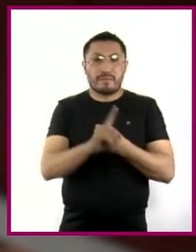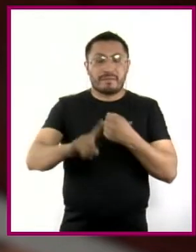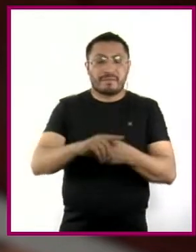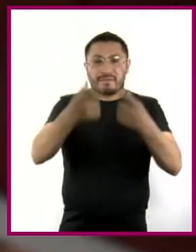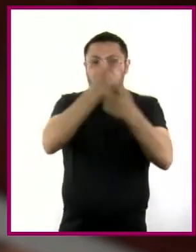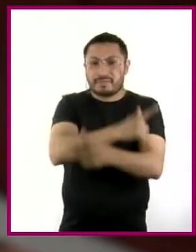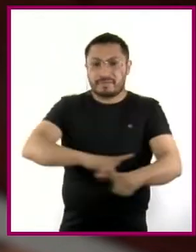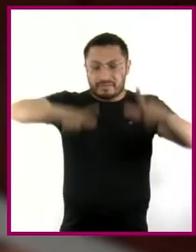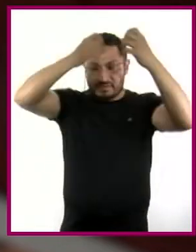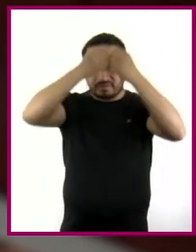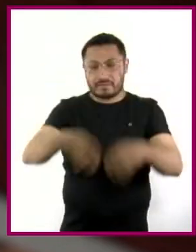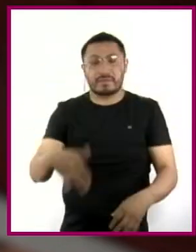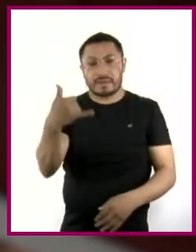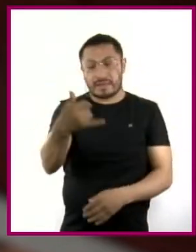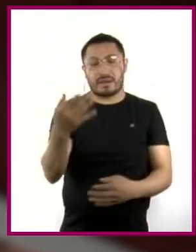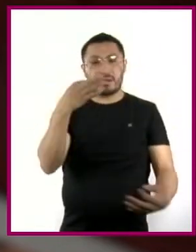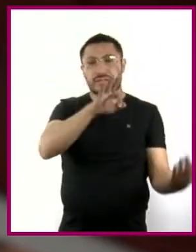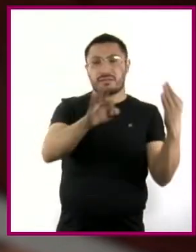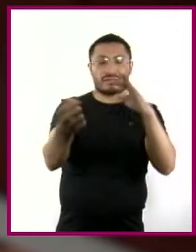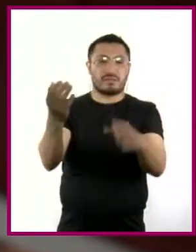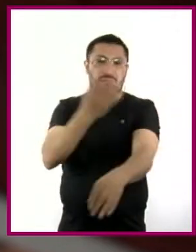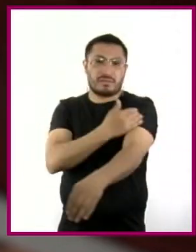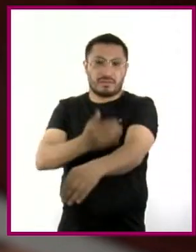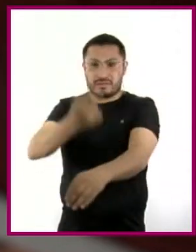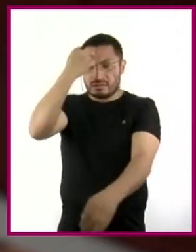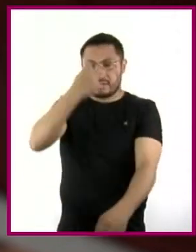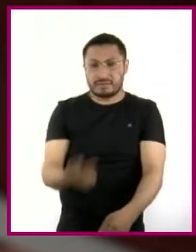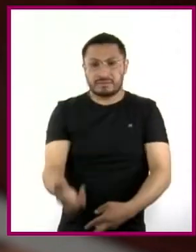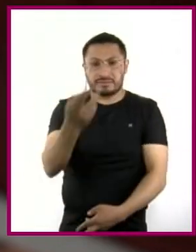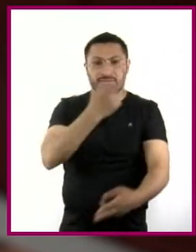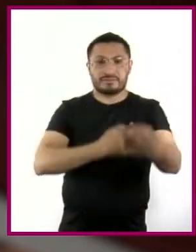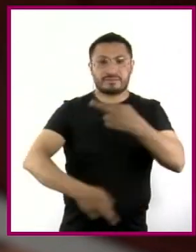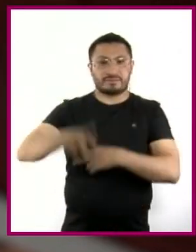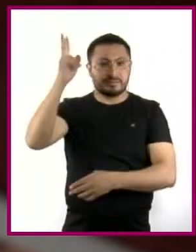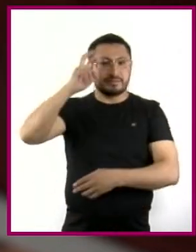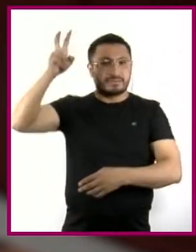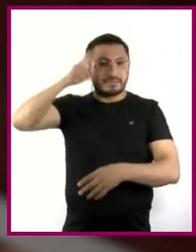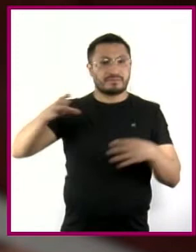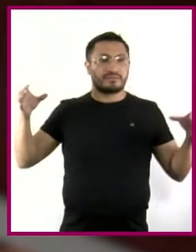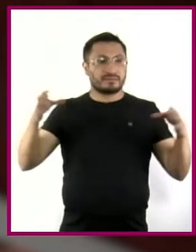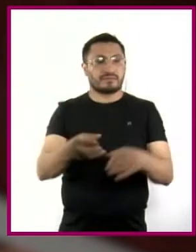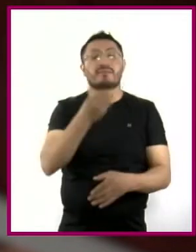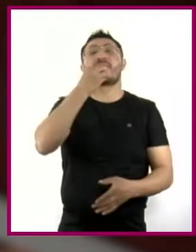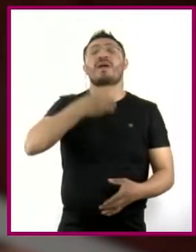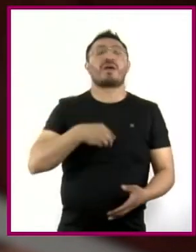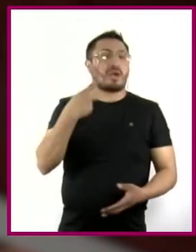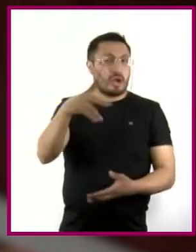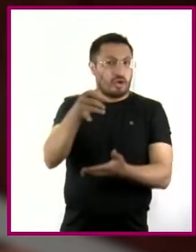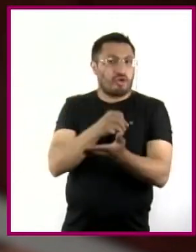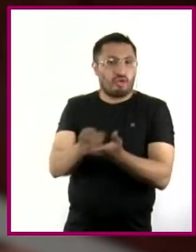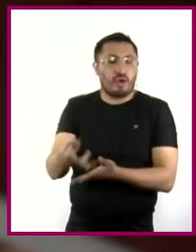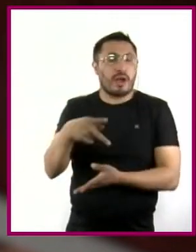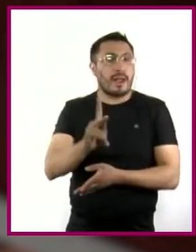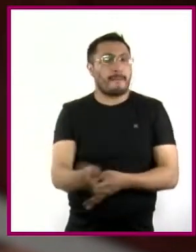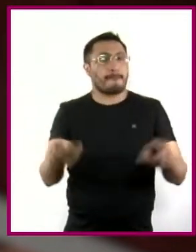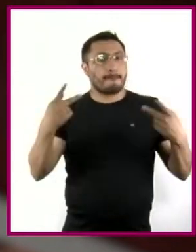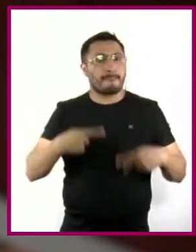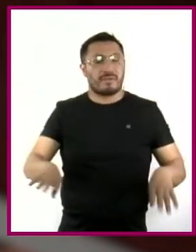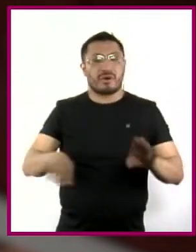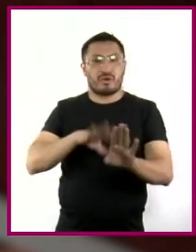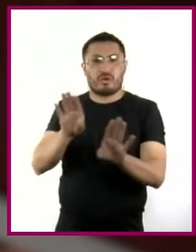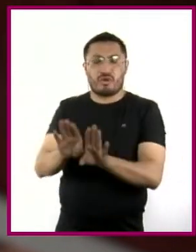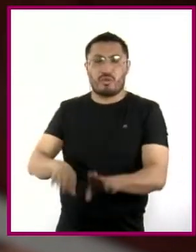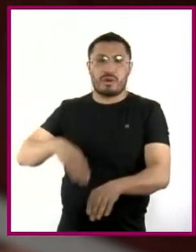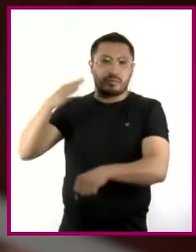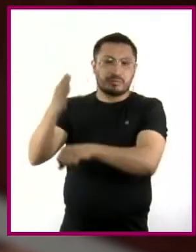al traicionar a sus compañeros para regresar al sueño colectivo, aunque lo está haciendo por decisión propia, el personaje los condena a ellos a